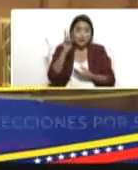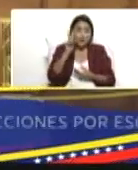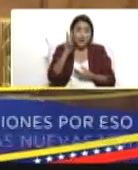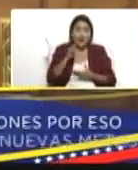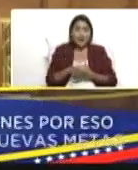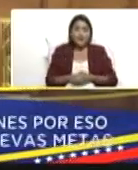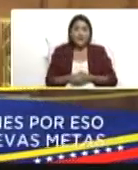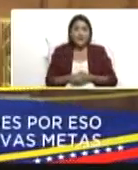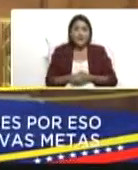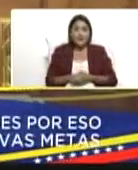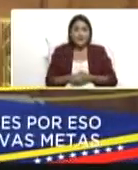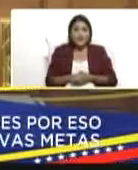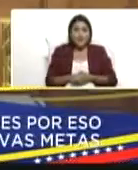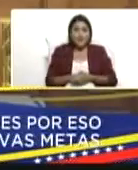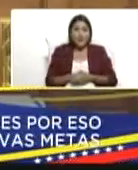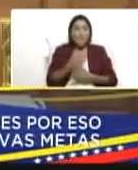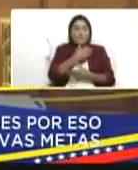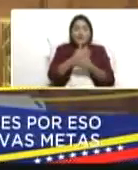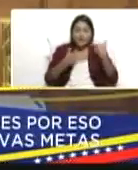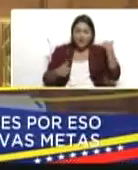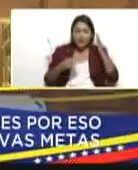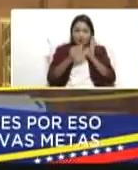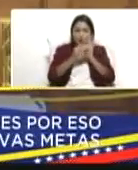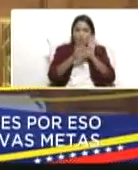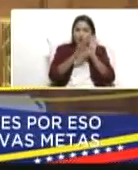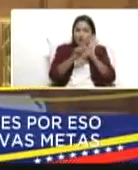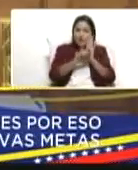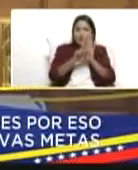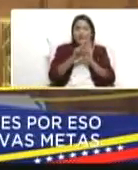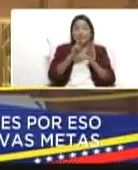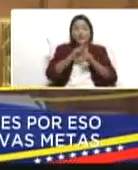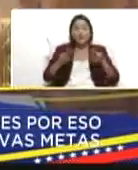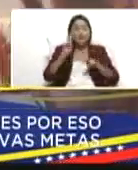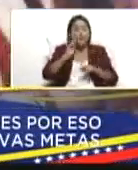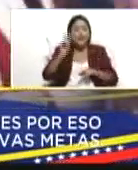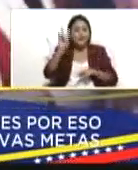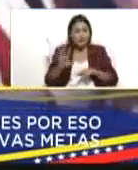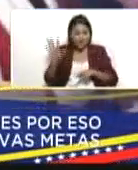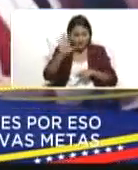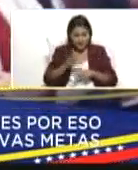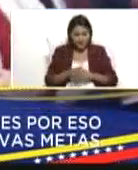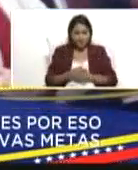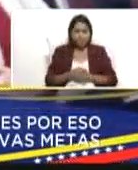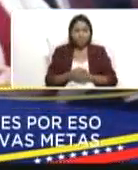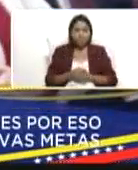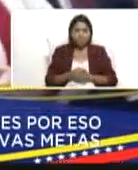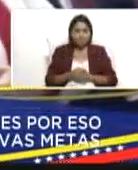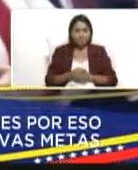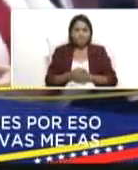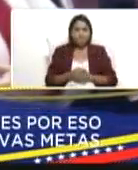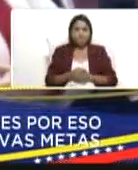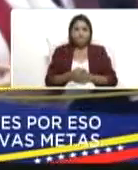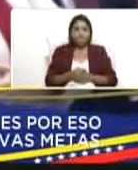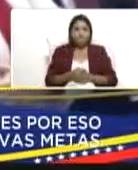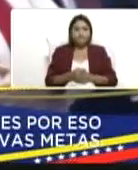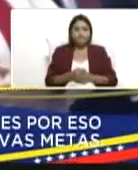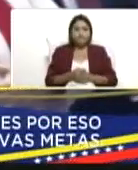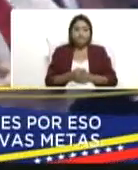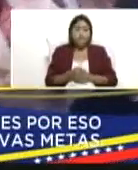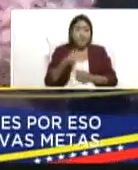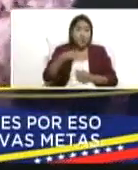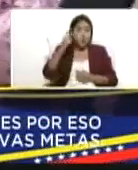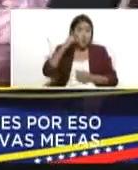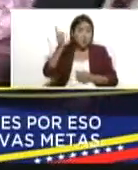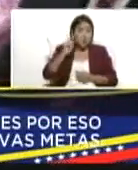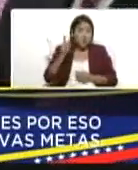como presidente constitucional de la República bolivariana de Venezuela no sé si en otros